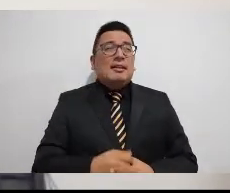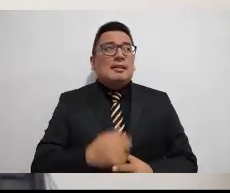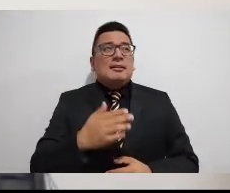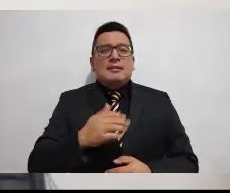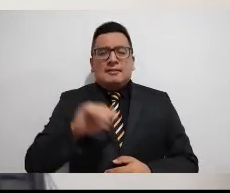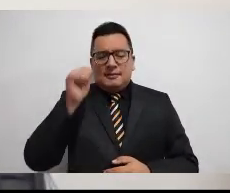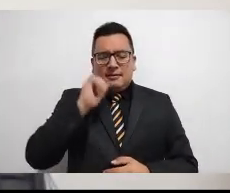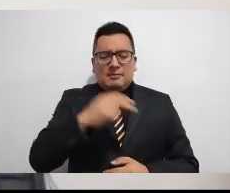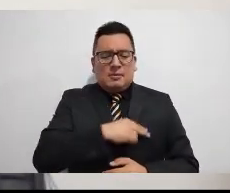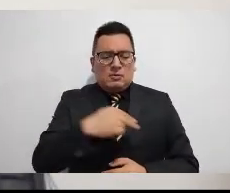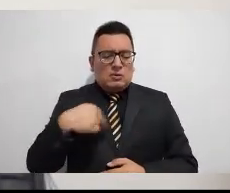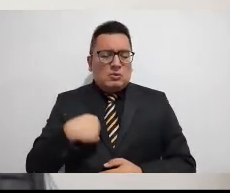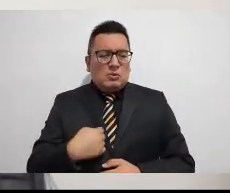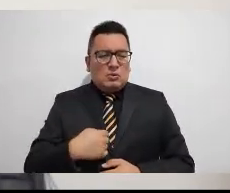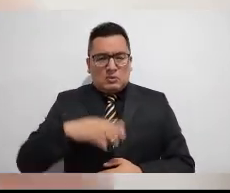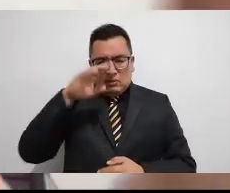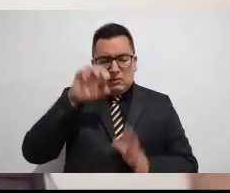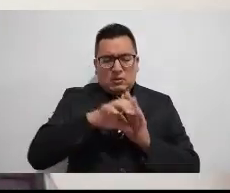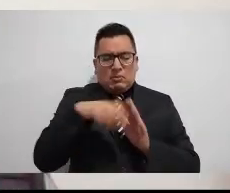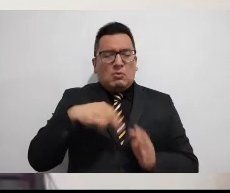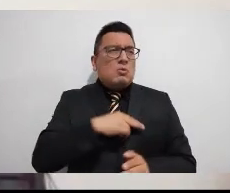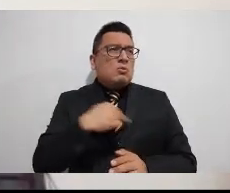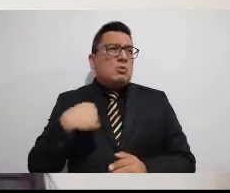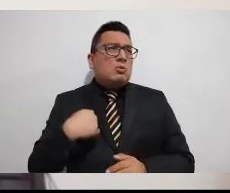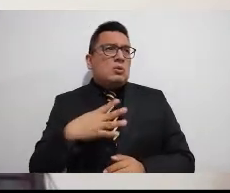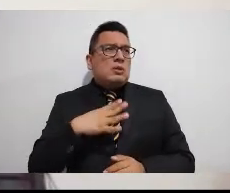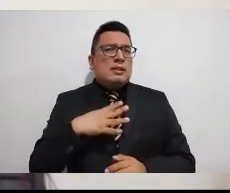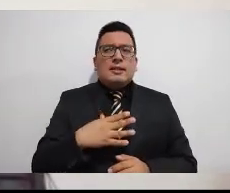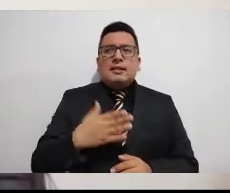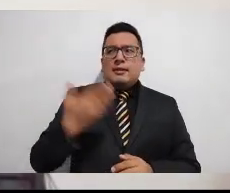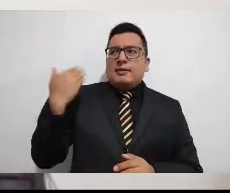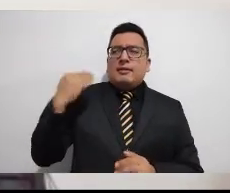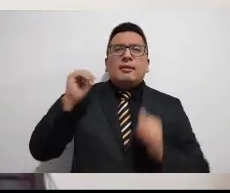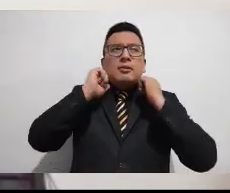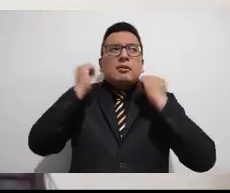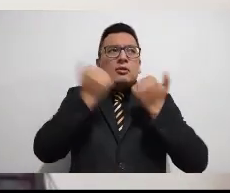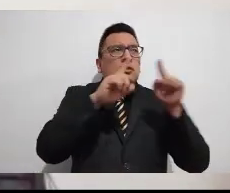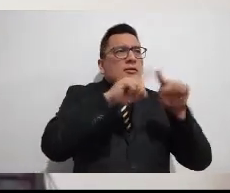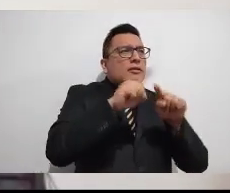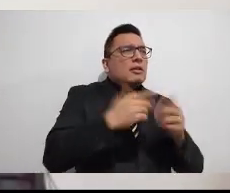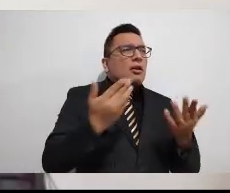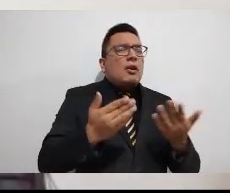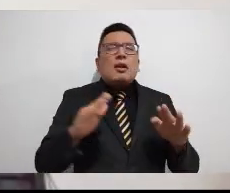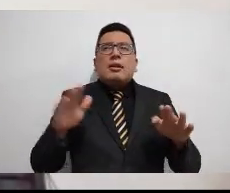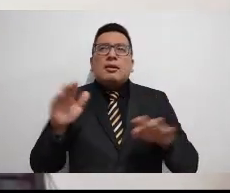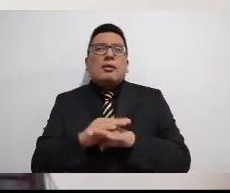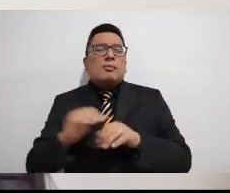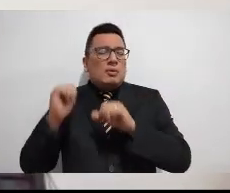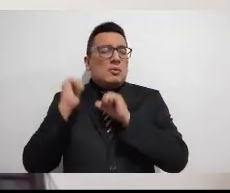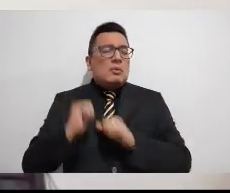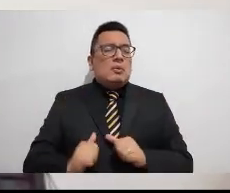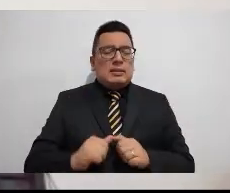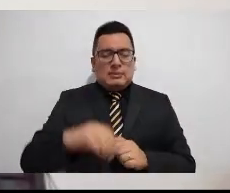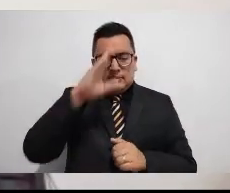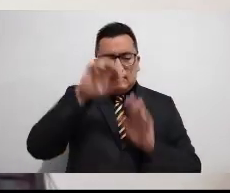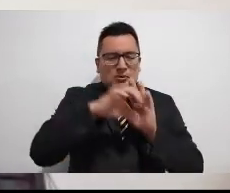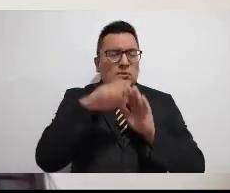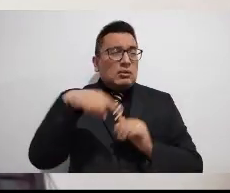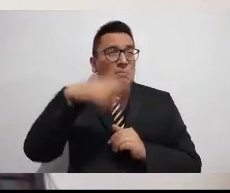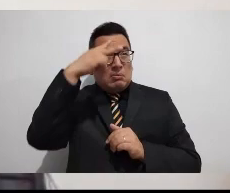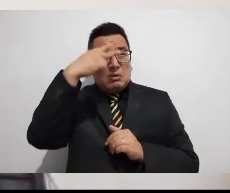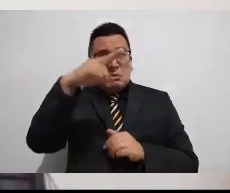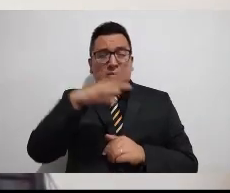la reflexionamos quienes venimos de sociedad civil que transitamos a espacios de toma de decisión. Yo creo que en el caso mexicano tenemos